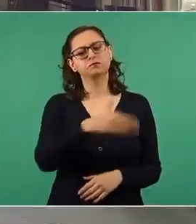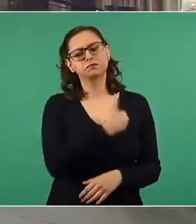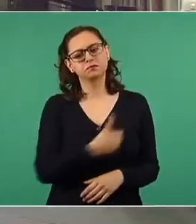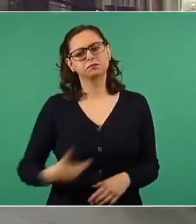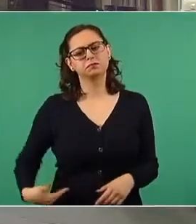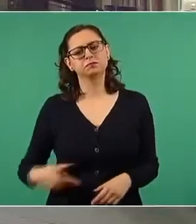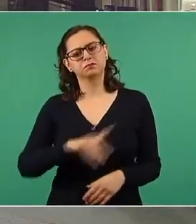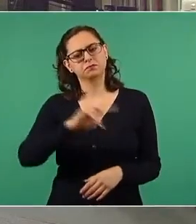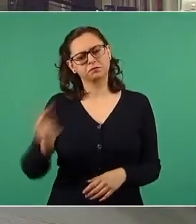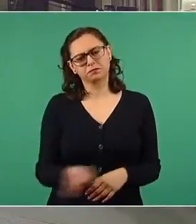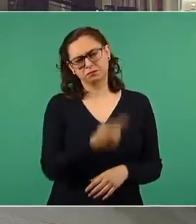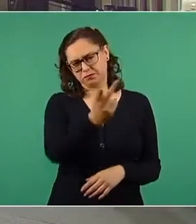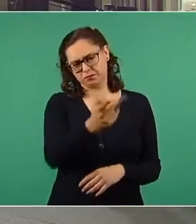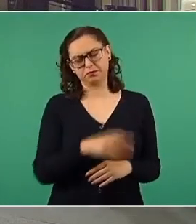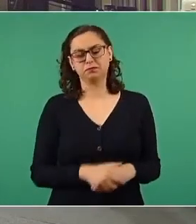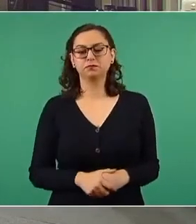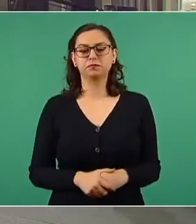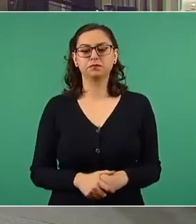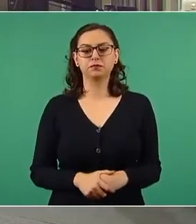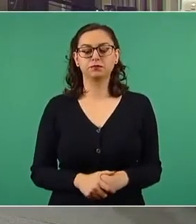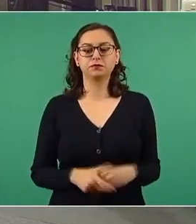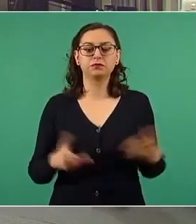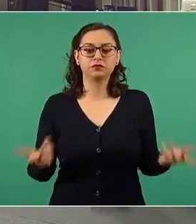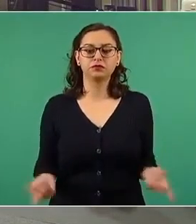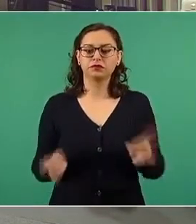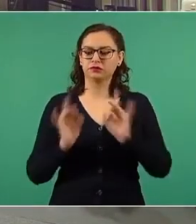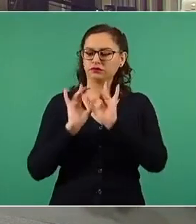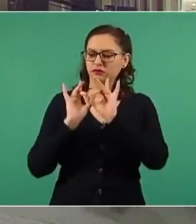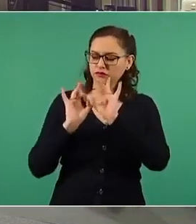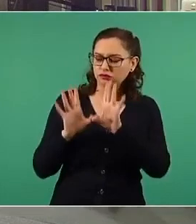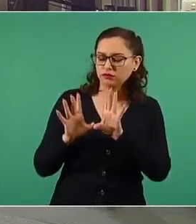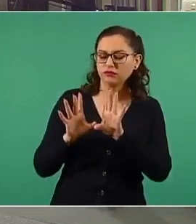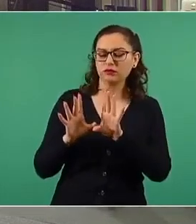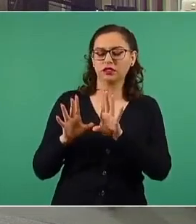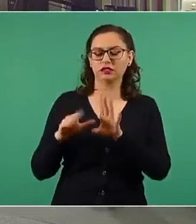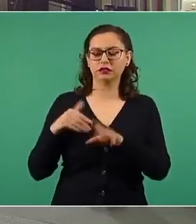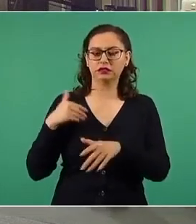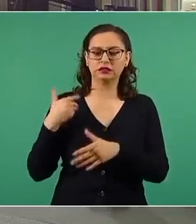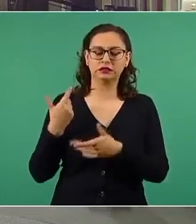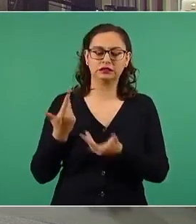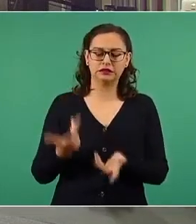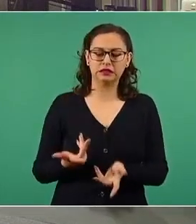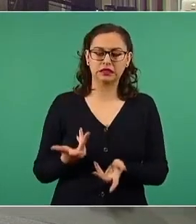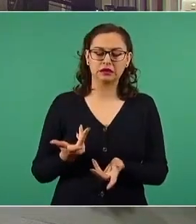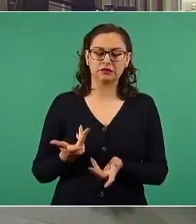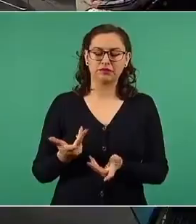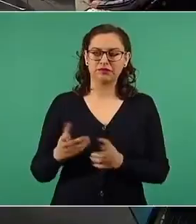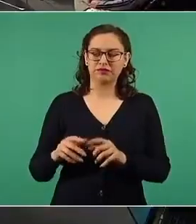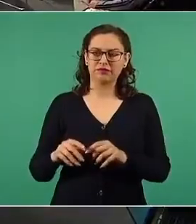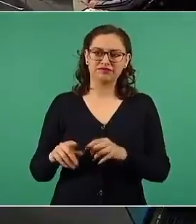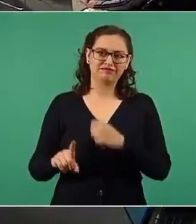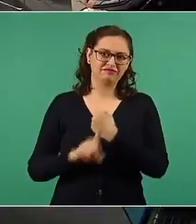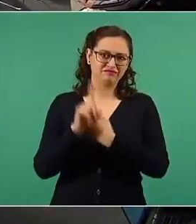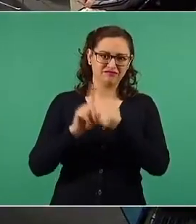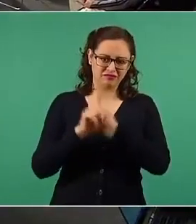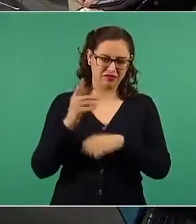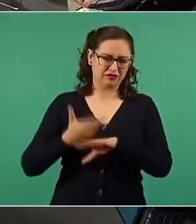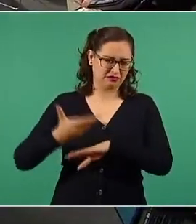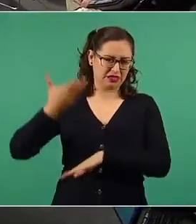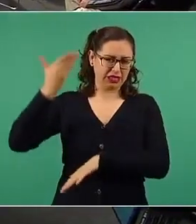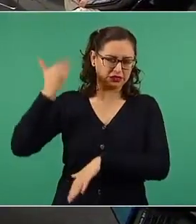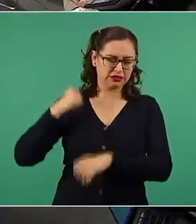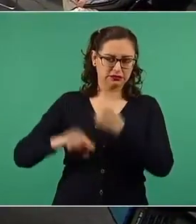ahora que usted menciona esta parte de la no repetición, que es, digamos, lo más importante, pues también